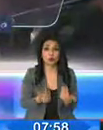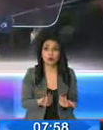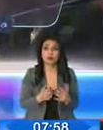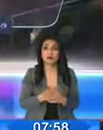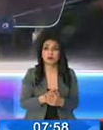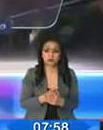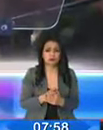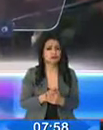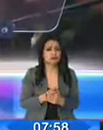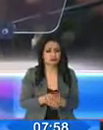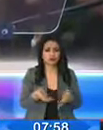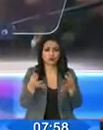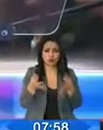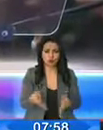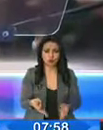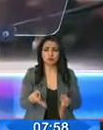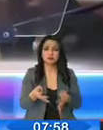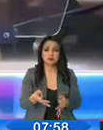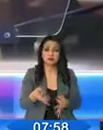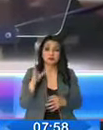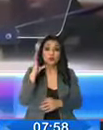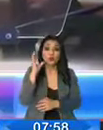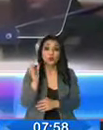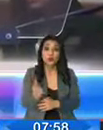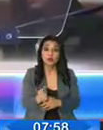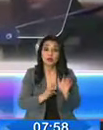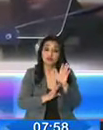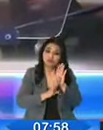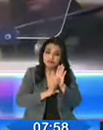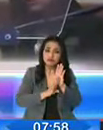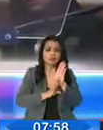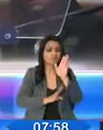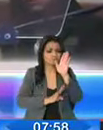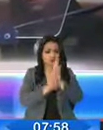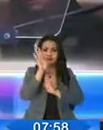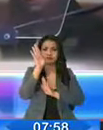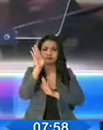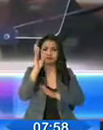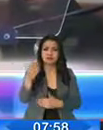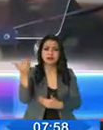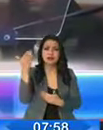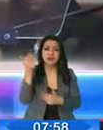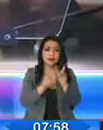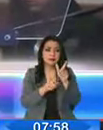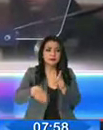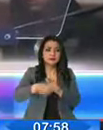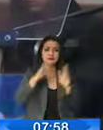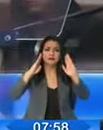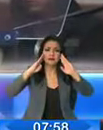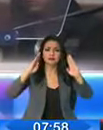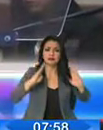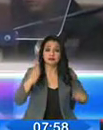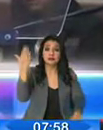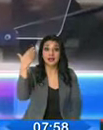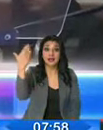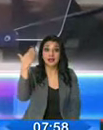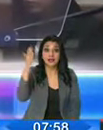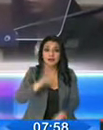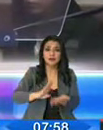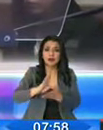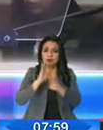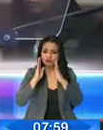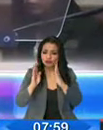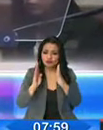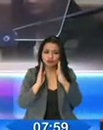fiel cumplimiento de que Cuenca no se detiene, de que somos la alcaldía de la gente, somos la alcaldía de los barrios y